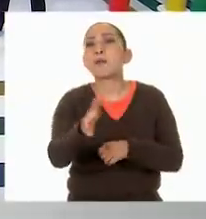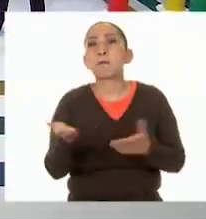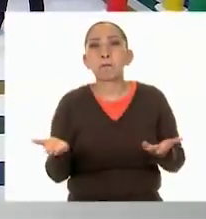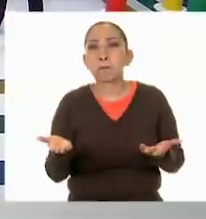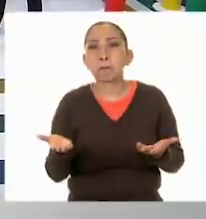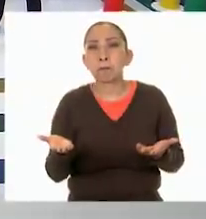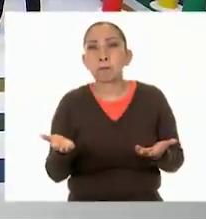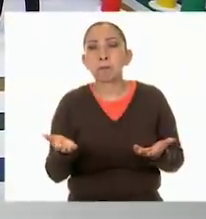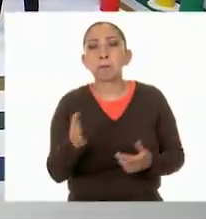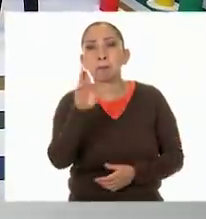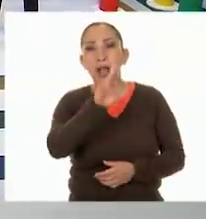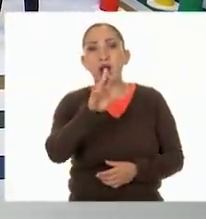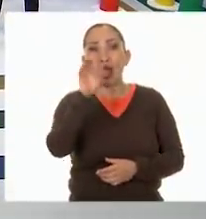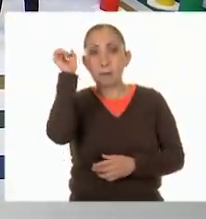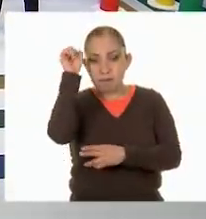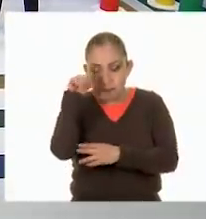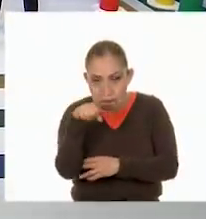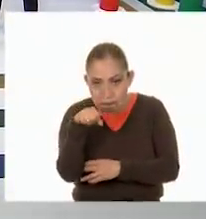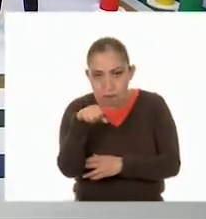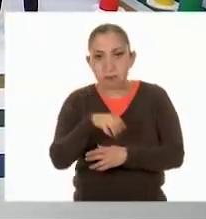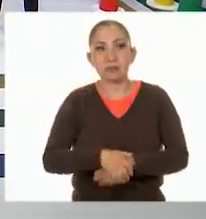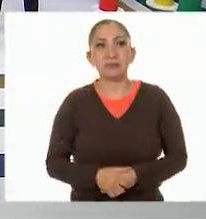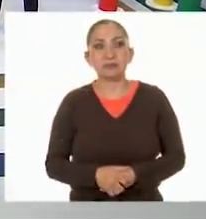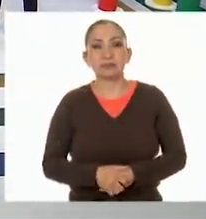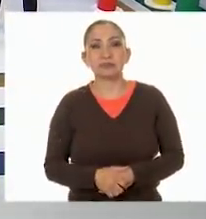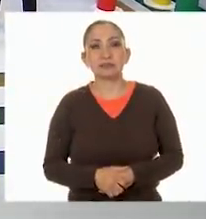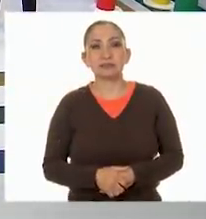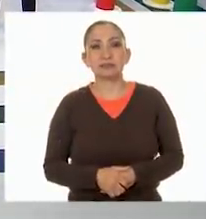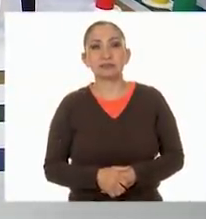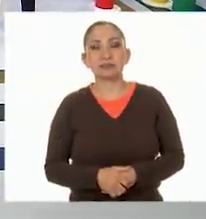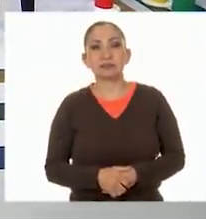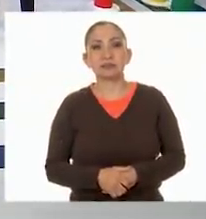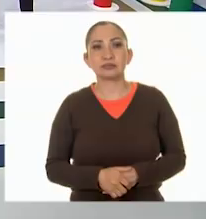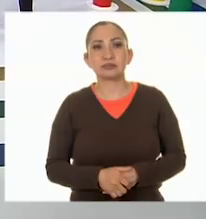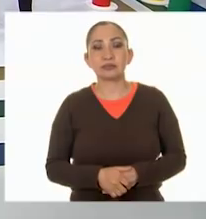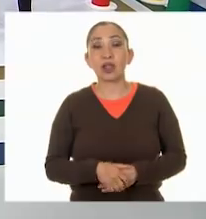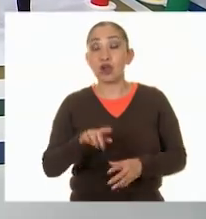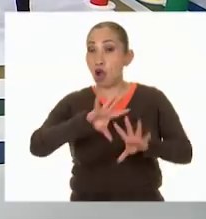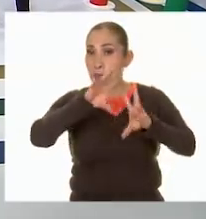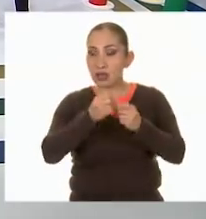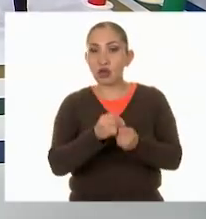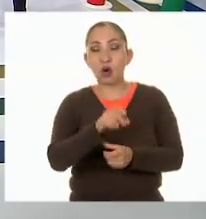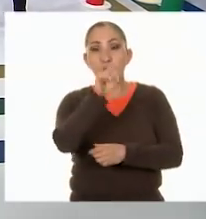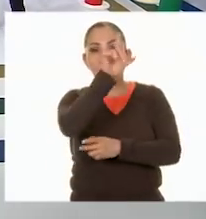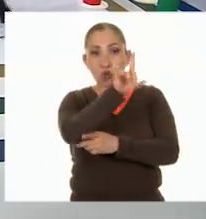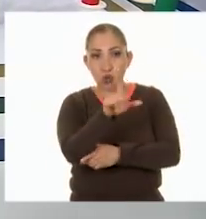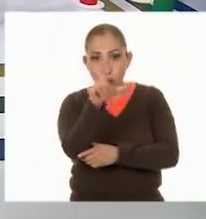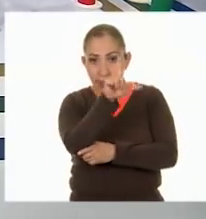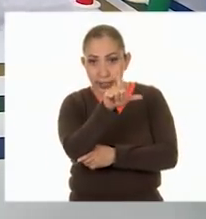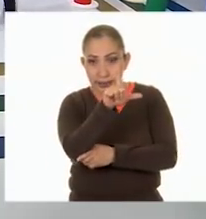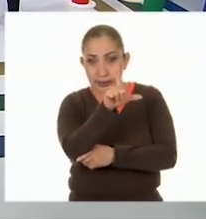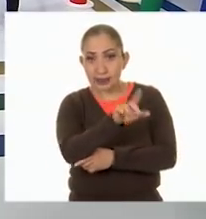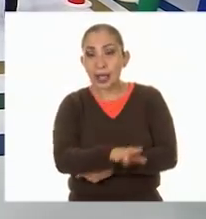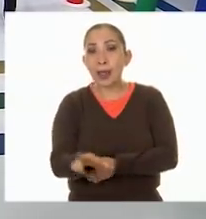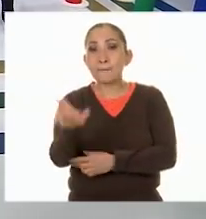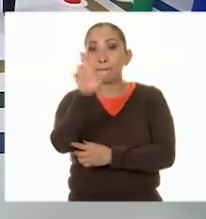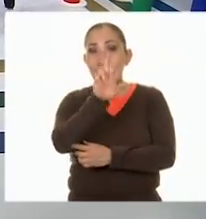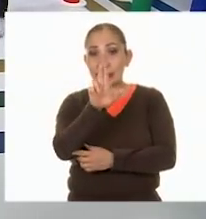el miércoles, agacharnos. Bien, hagamos todo. Uno, dos, tres.